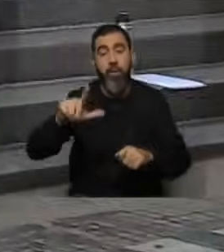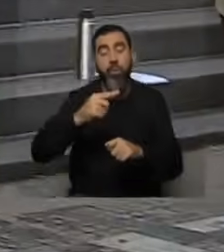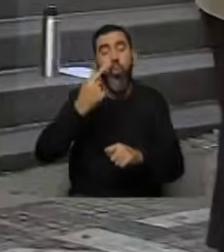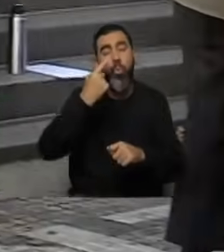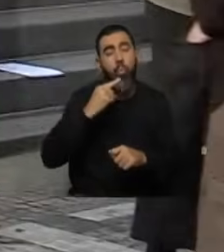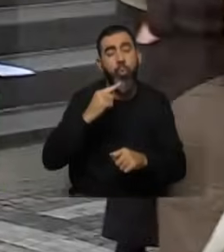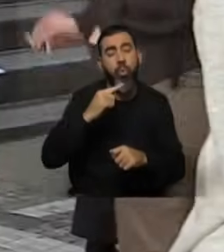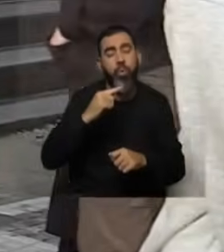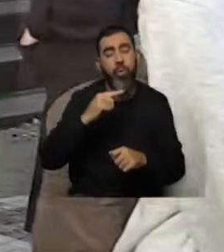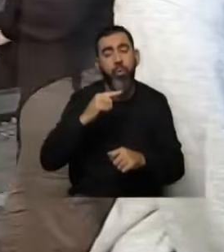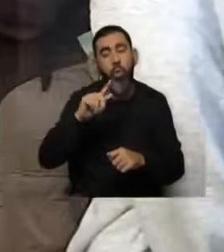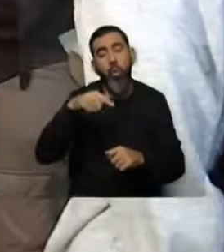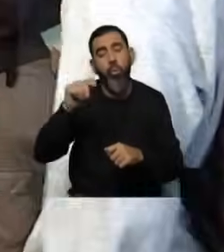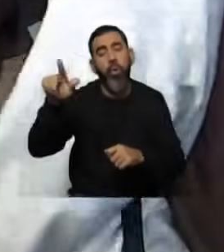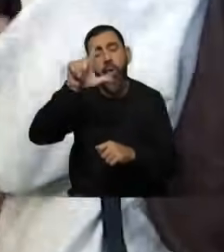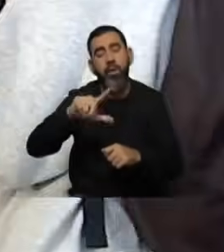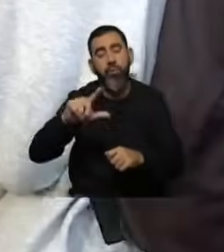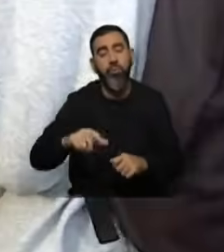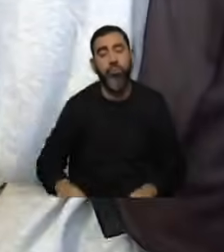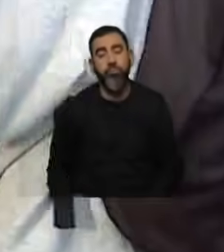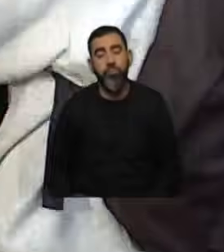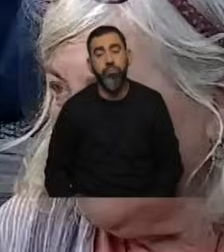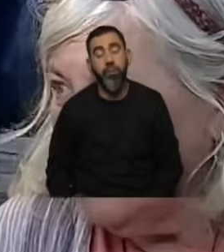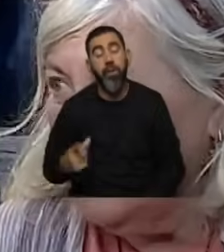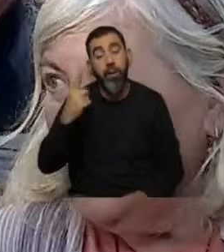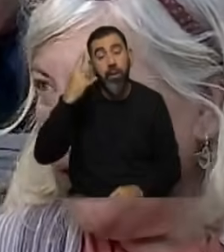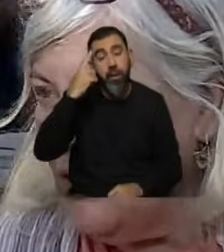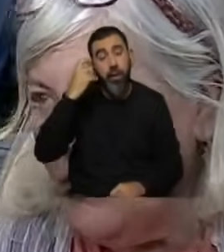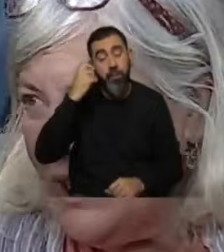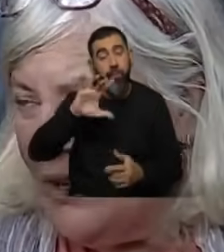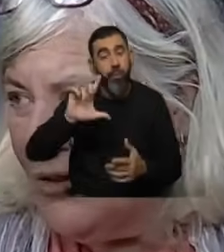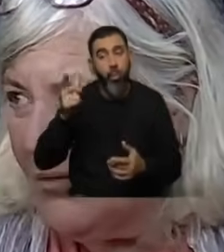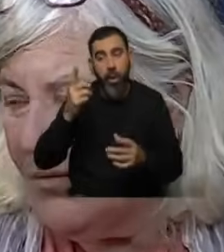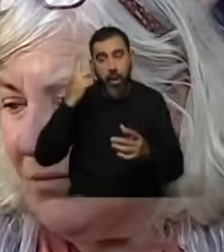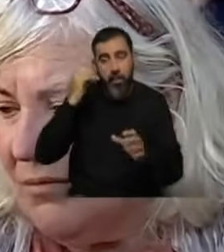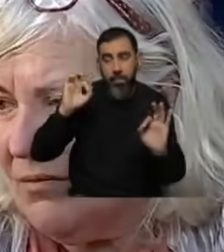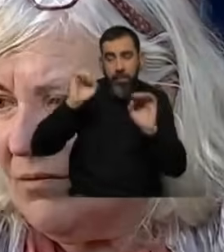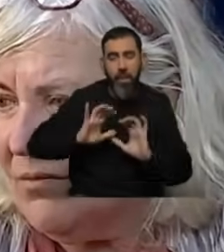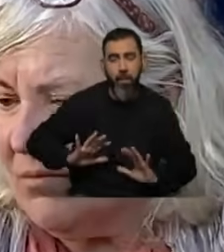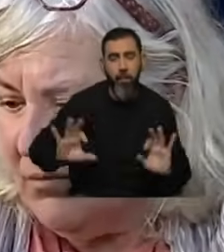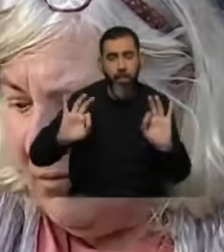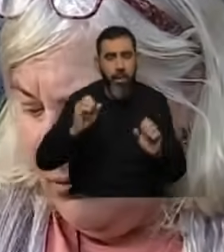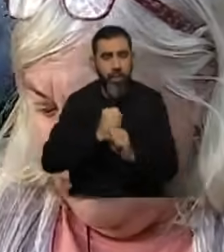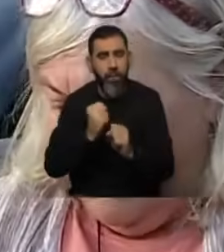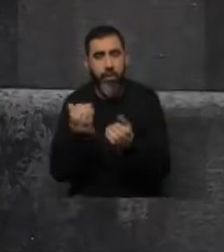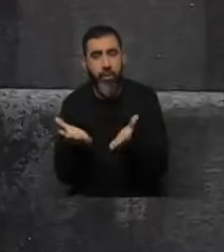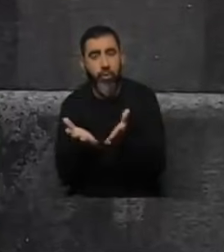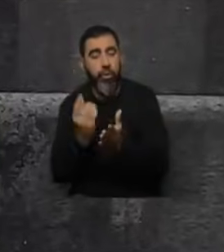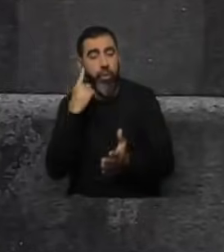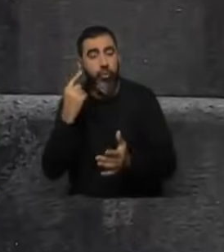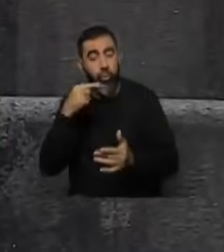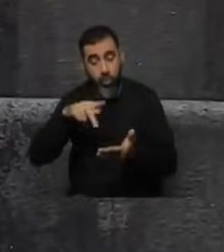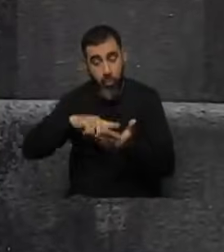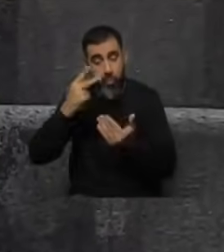número a otro a otro Liceo que es una experiencia que es un lugar que no tiene experiencia no están preparados para trabajar con estudiantes sordos aquí este